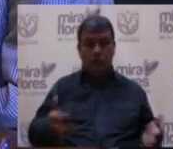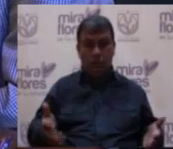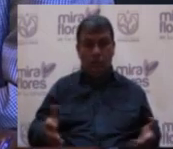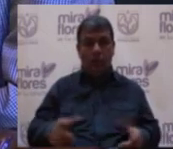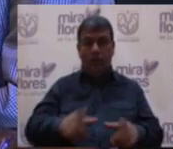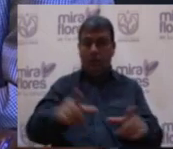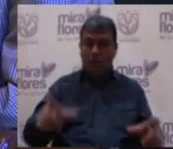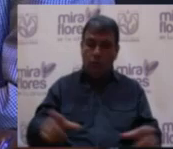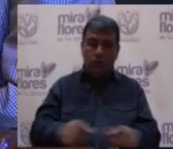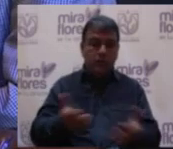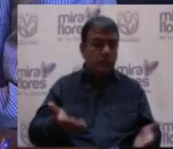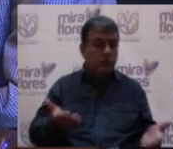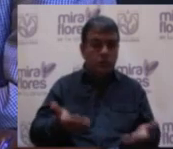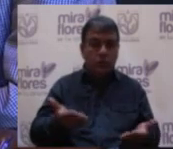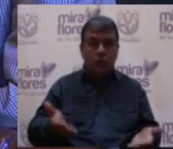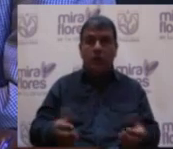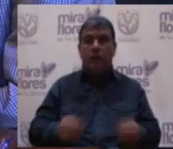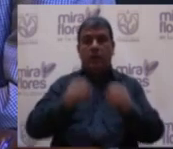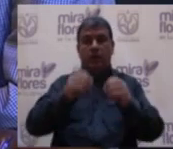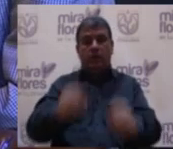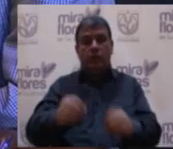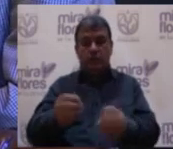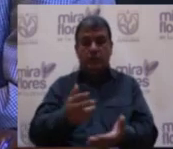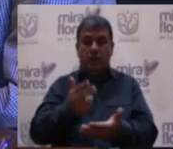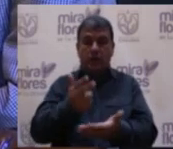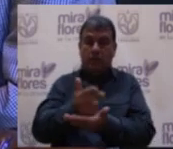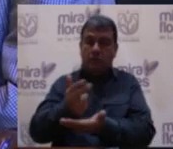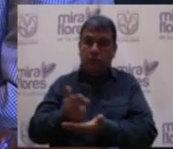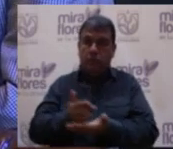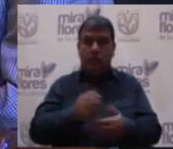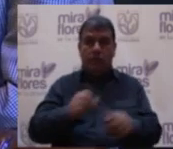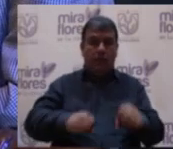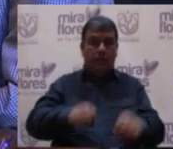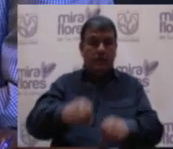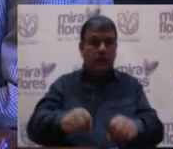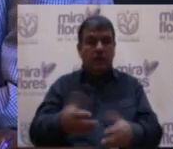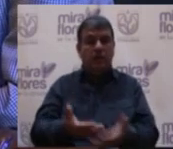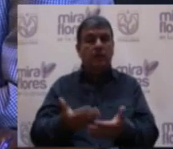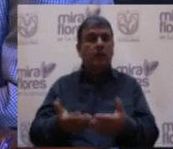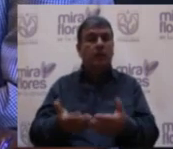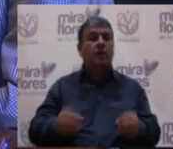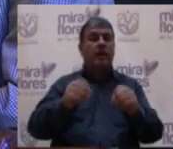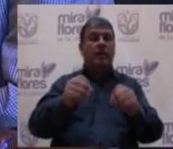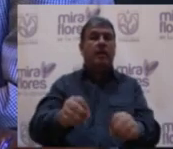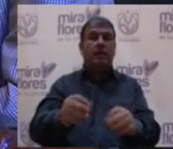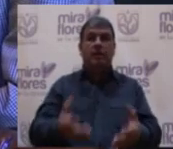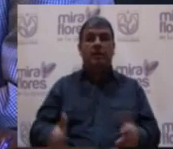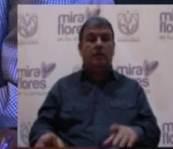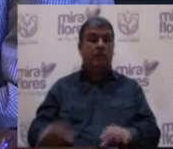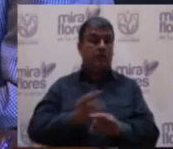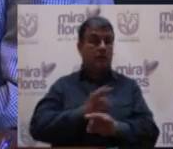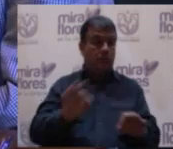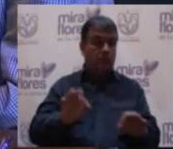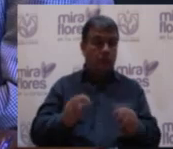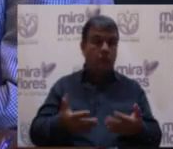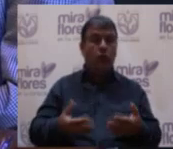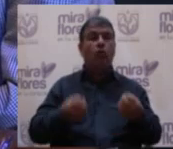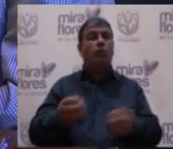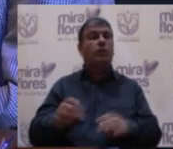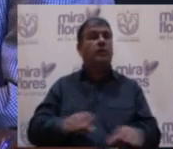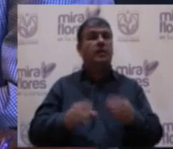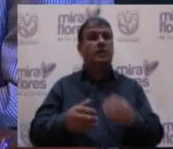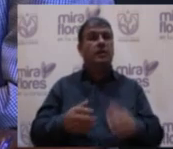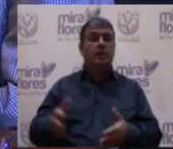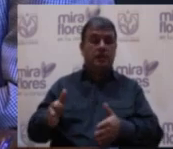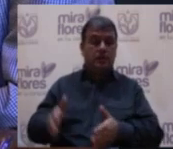los lugares donde va a establecerse cada base de la que se va a otorgar, ni tampoco cómo se van a hacer